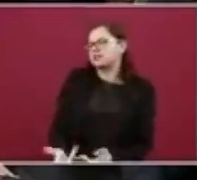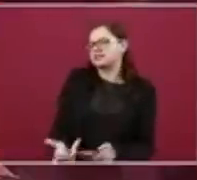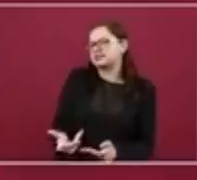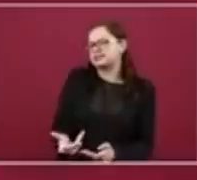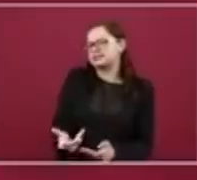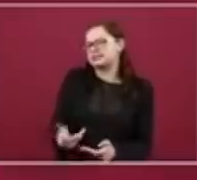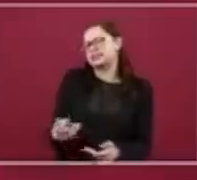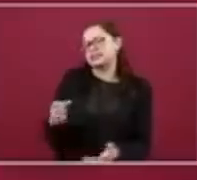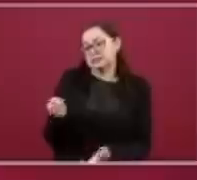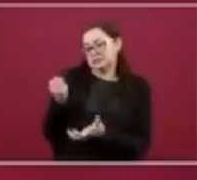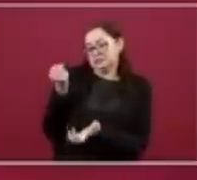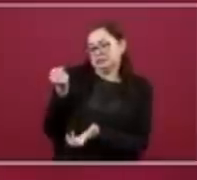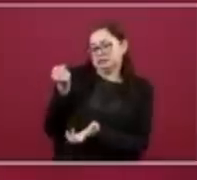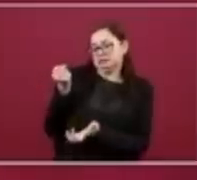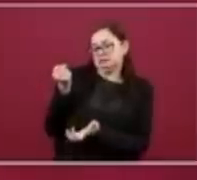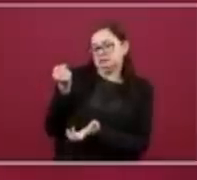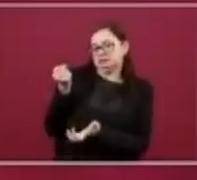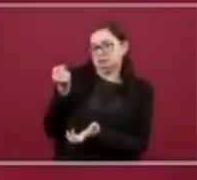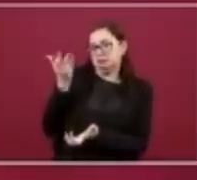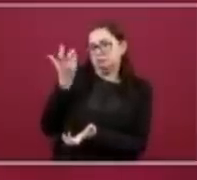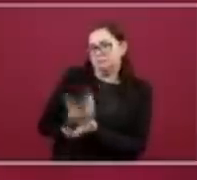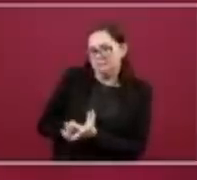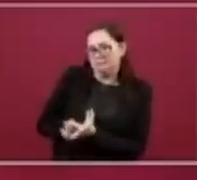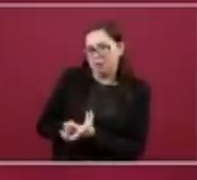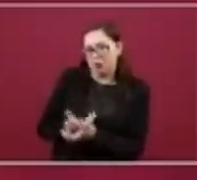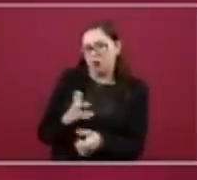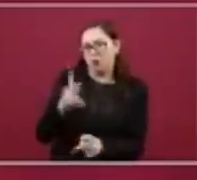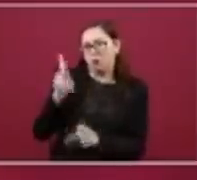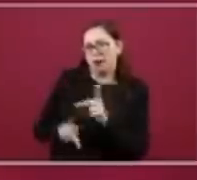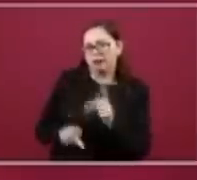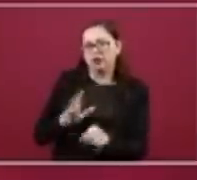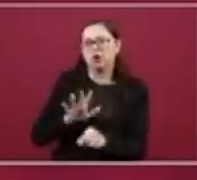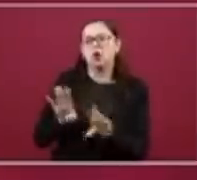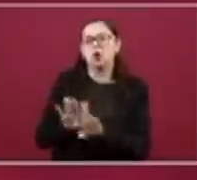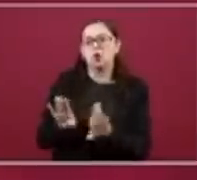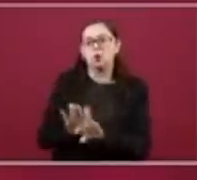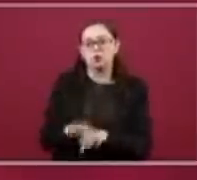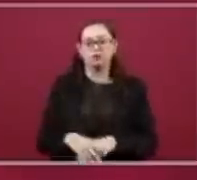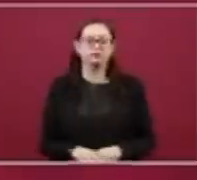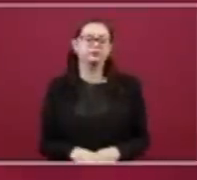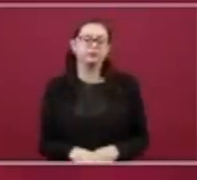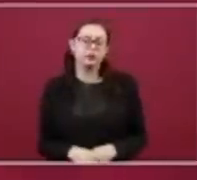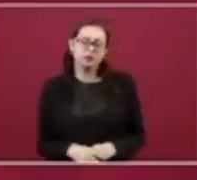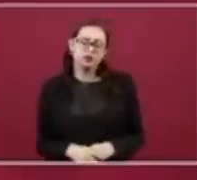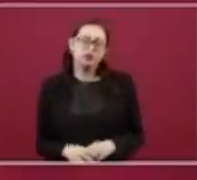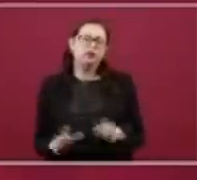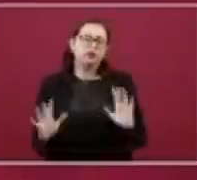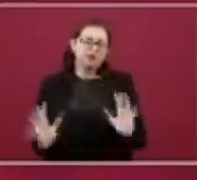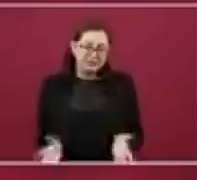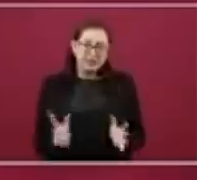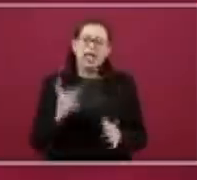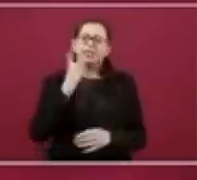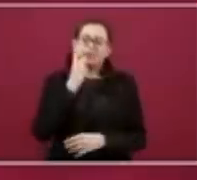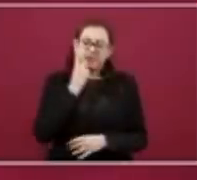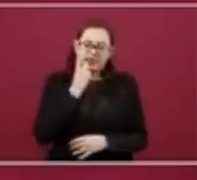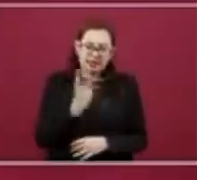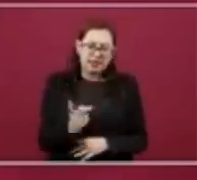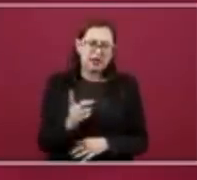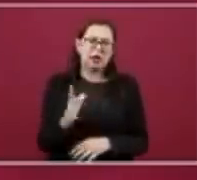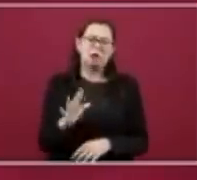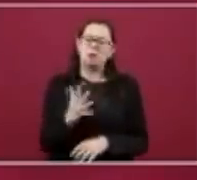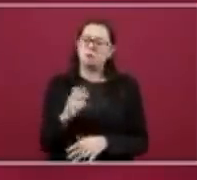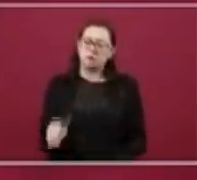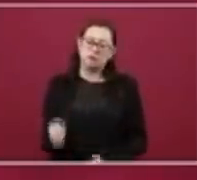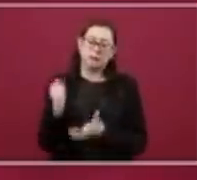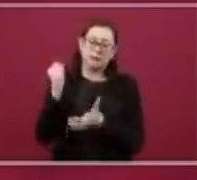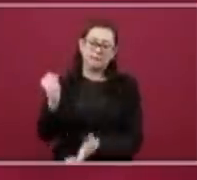en stand-by con esa inversión? Bueno, ya lo dije, es una inversión de alrededor de